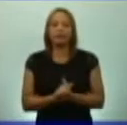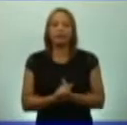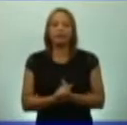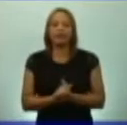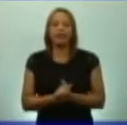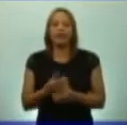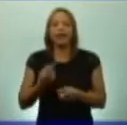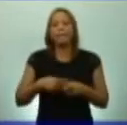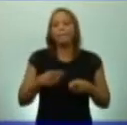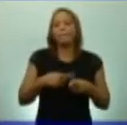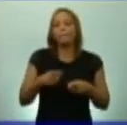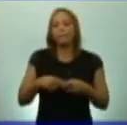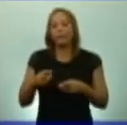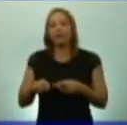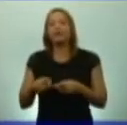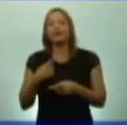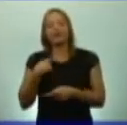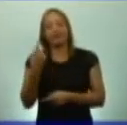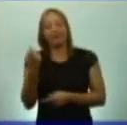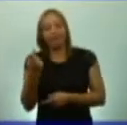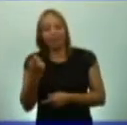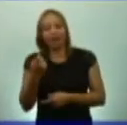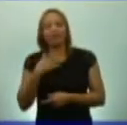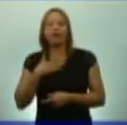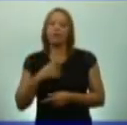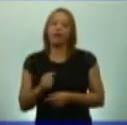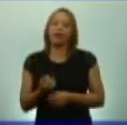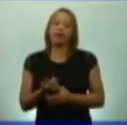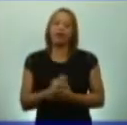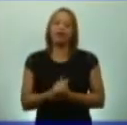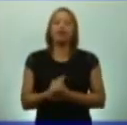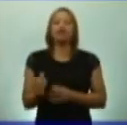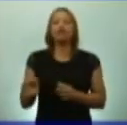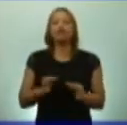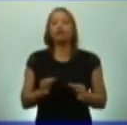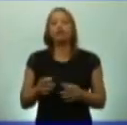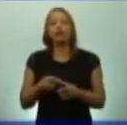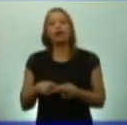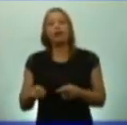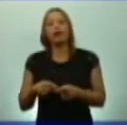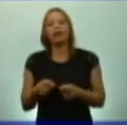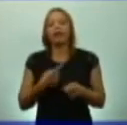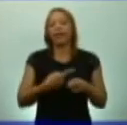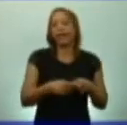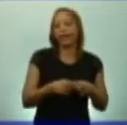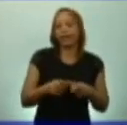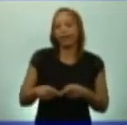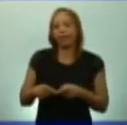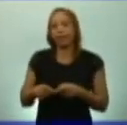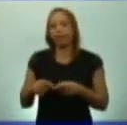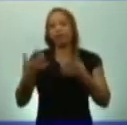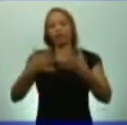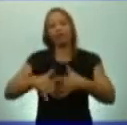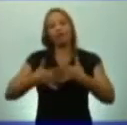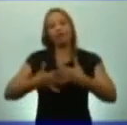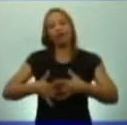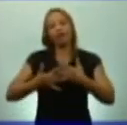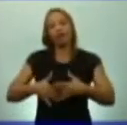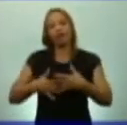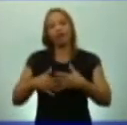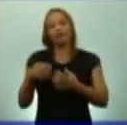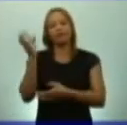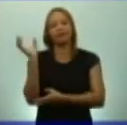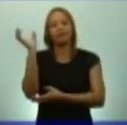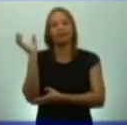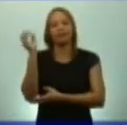de repuesto tan necesarias para mantener funcionando los equipos, las fábricas, los